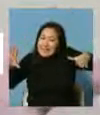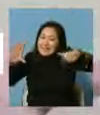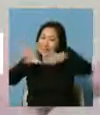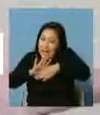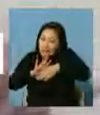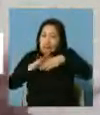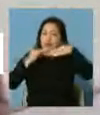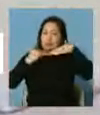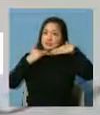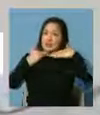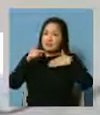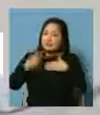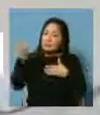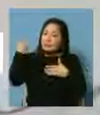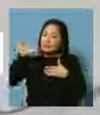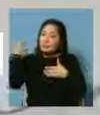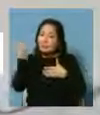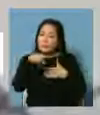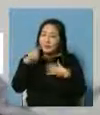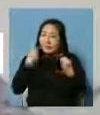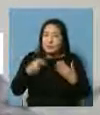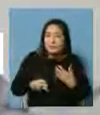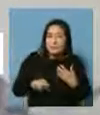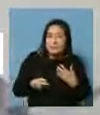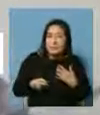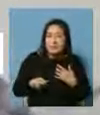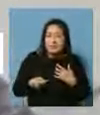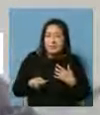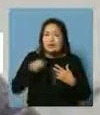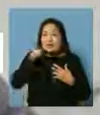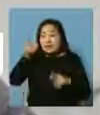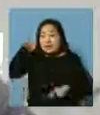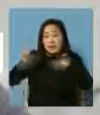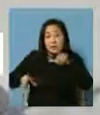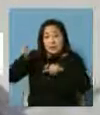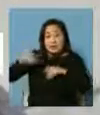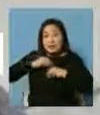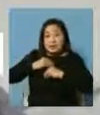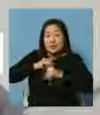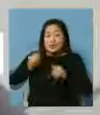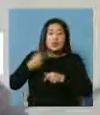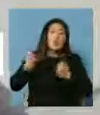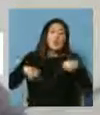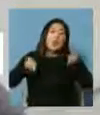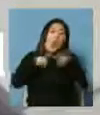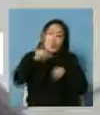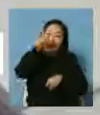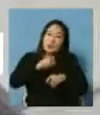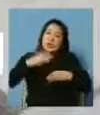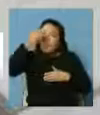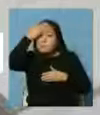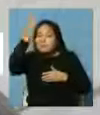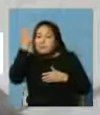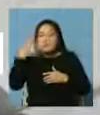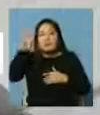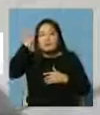ciencia cierta. Pero lo que es importante es, esas personas, lo mismo que los asintomáticos, tienen que